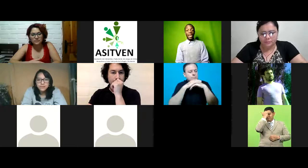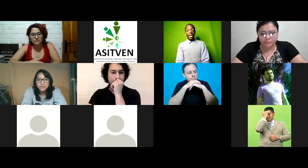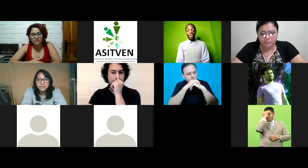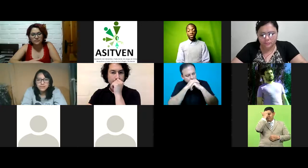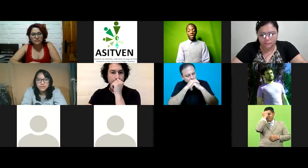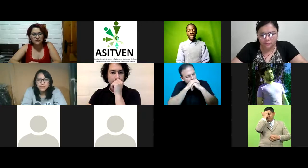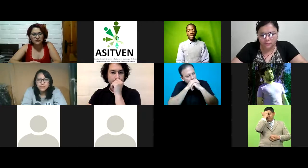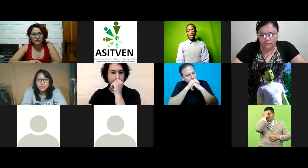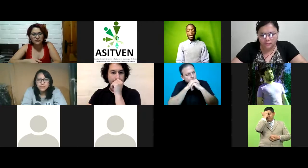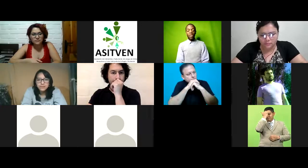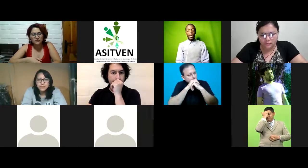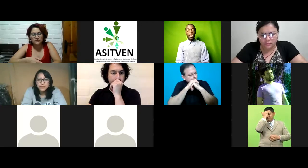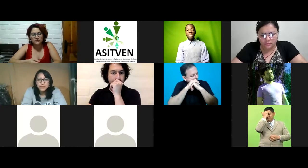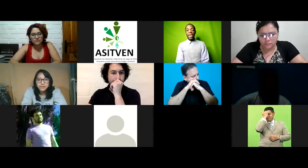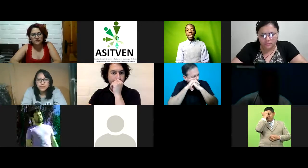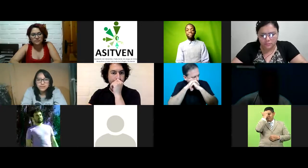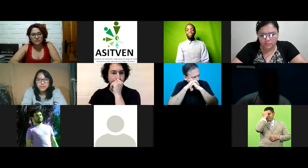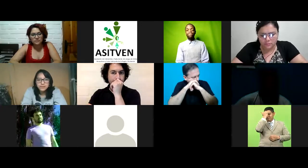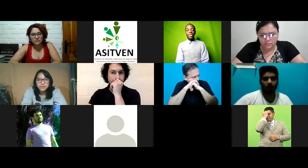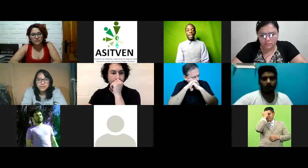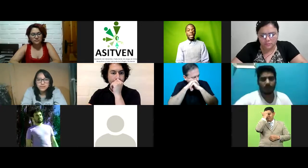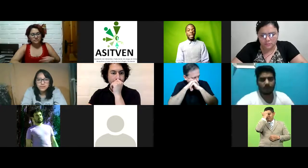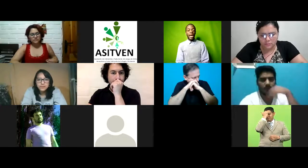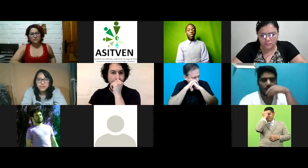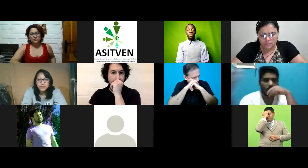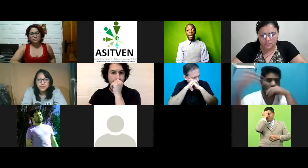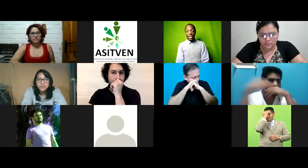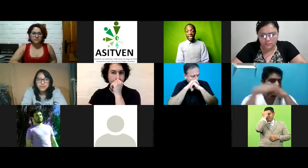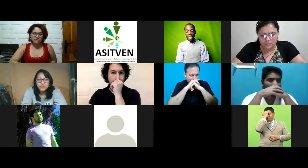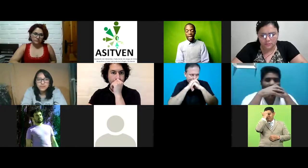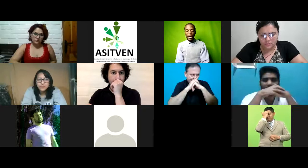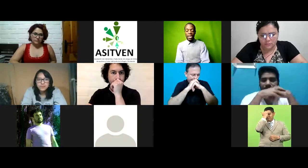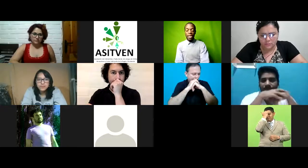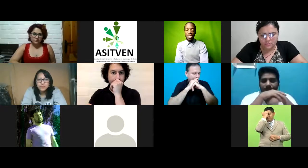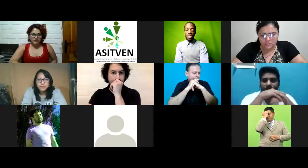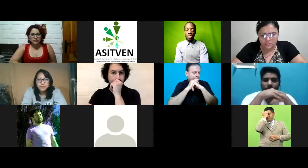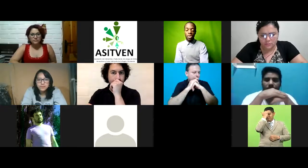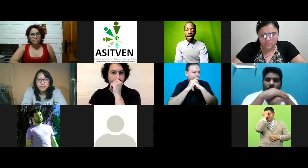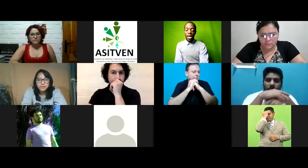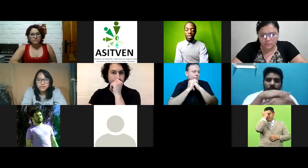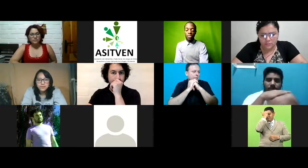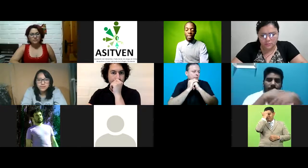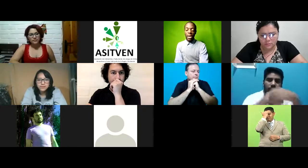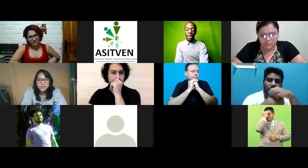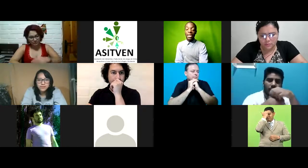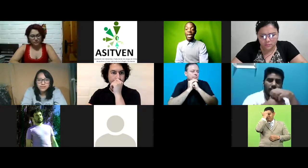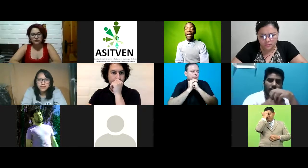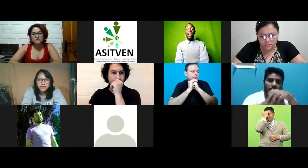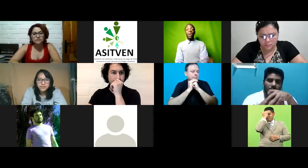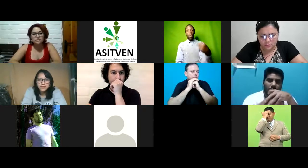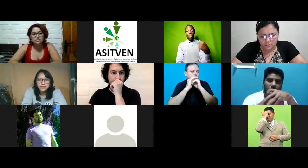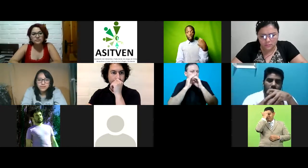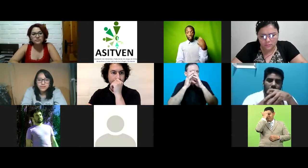de que esto tiene que tener una dinámica, digamos, práctica y una dinámica